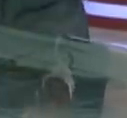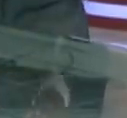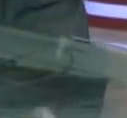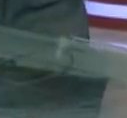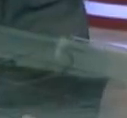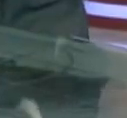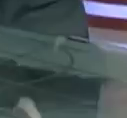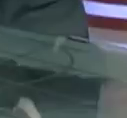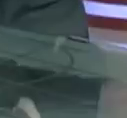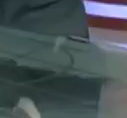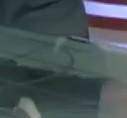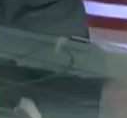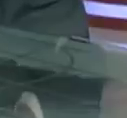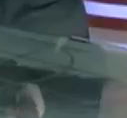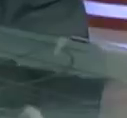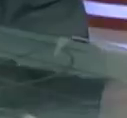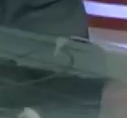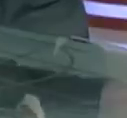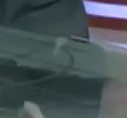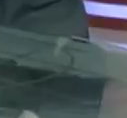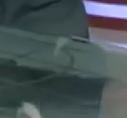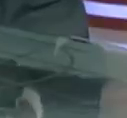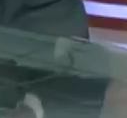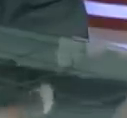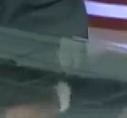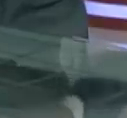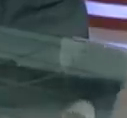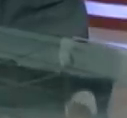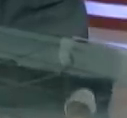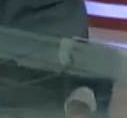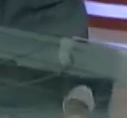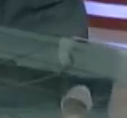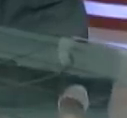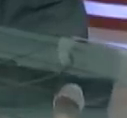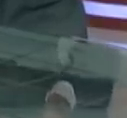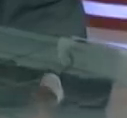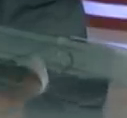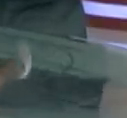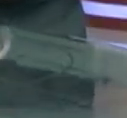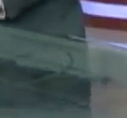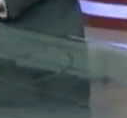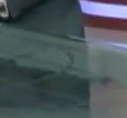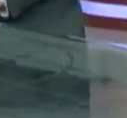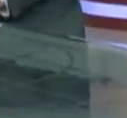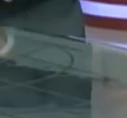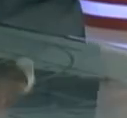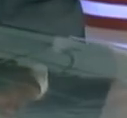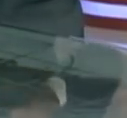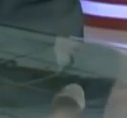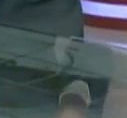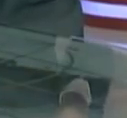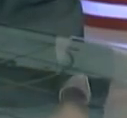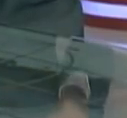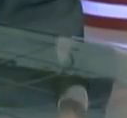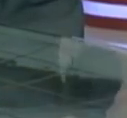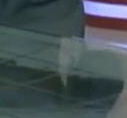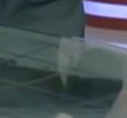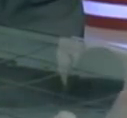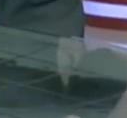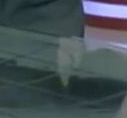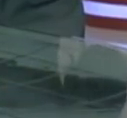una costumbre. Hoy finaliza la semana de cuarentena radical. Mañana arranca una de flexibilización que aparte tendrá el plus de